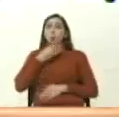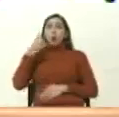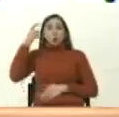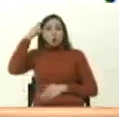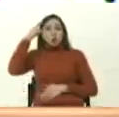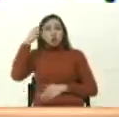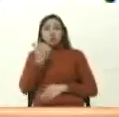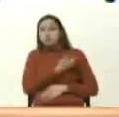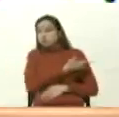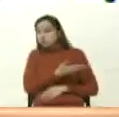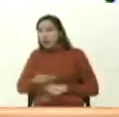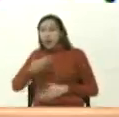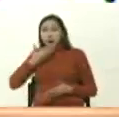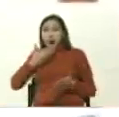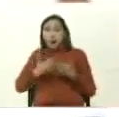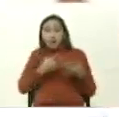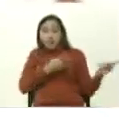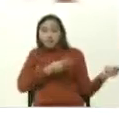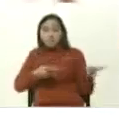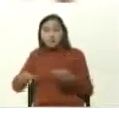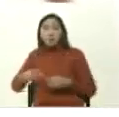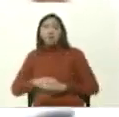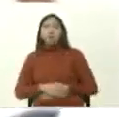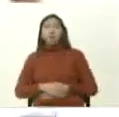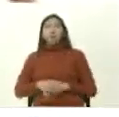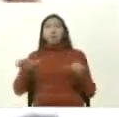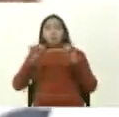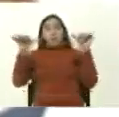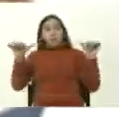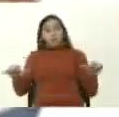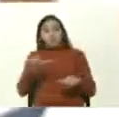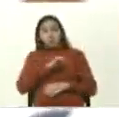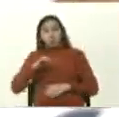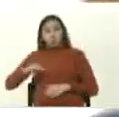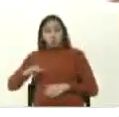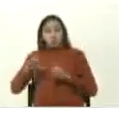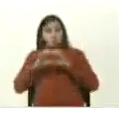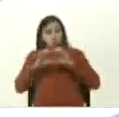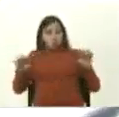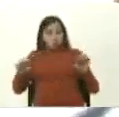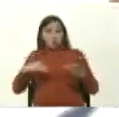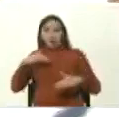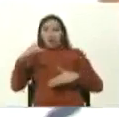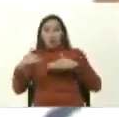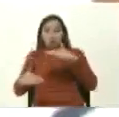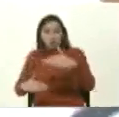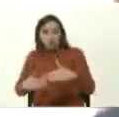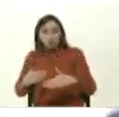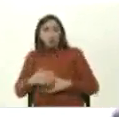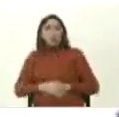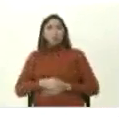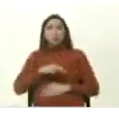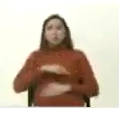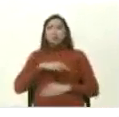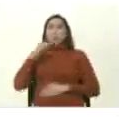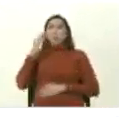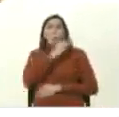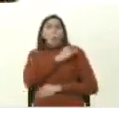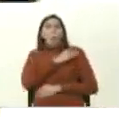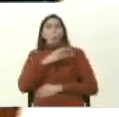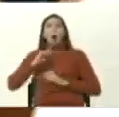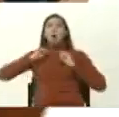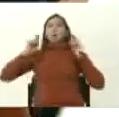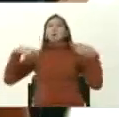vicepresidenta. Buenos días, gracias por esta invitación. Indudablemente el sistema de educación privada, un paso al frente desde que nos llamó el profesor Aristóbulo